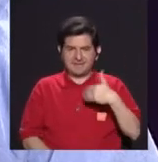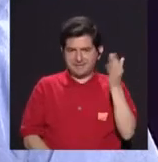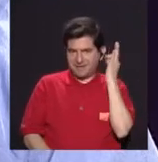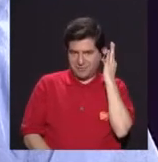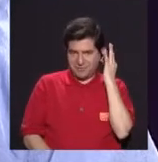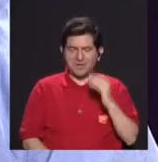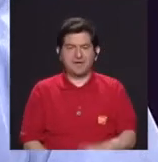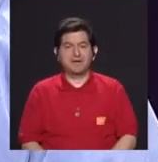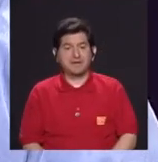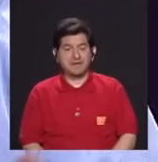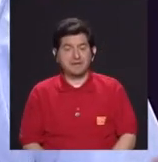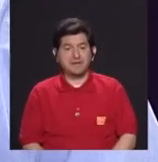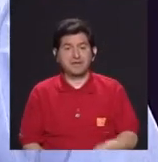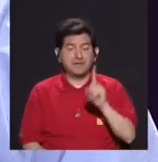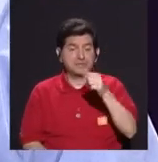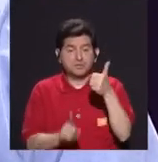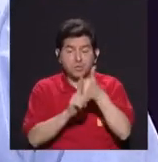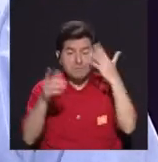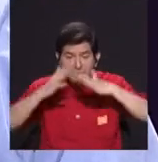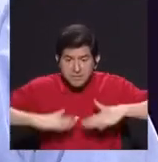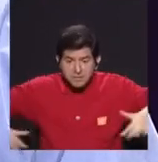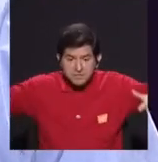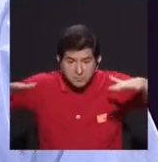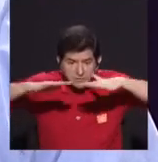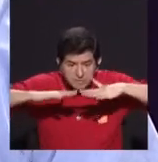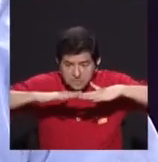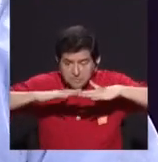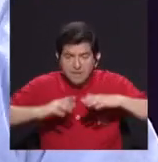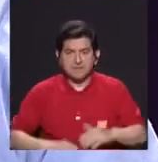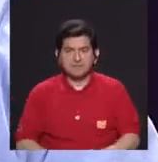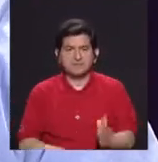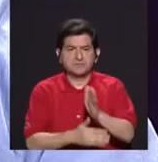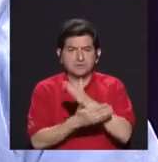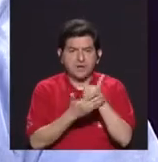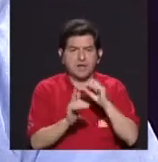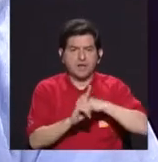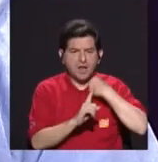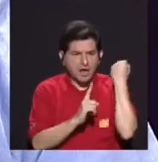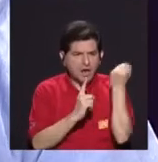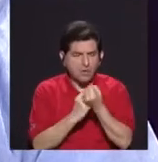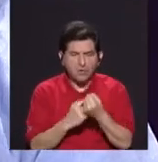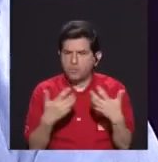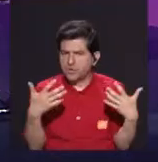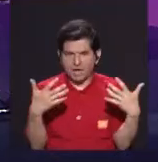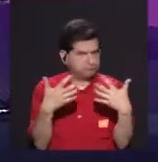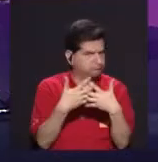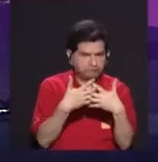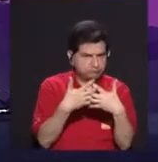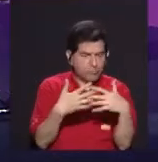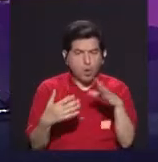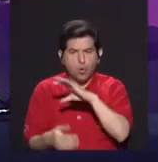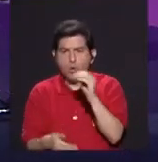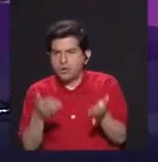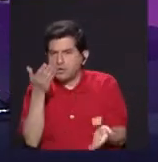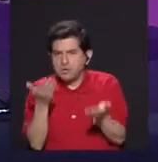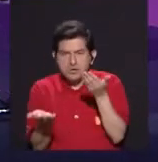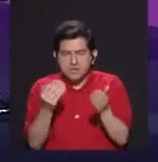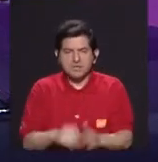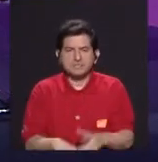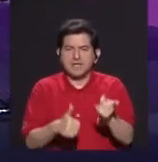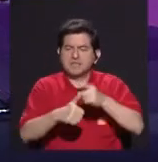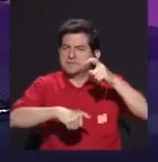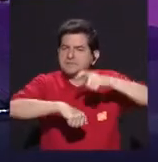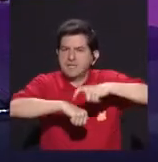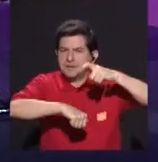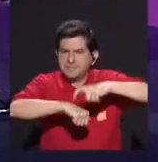que dentro del mismo espacio interno porque algunas situaciones no embonan porque la mejor en un primer